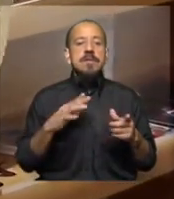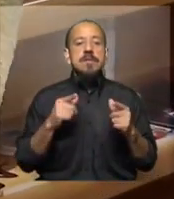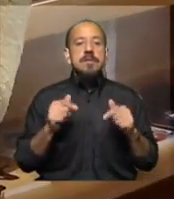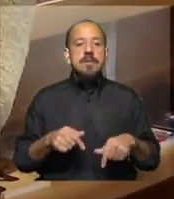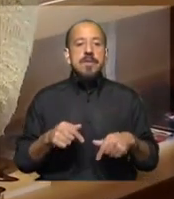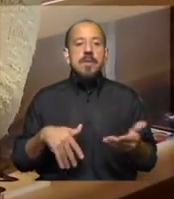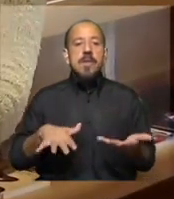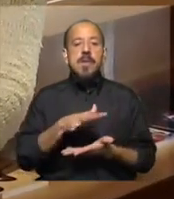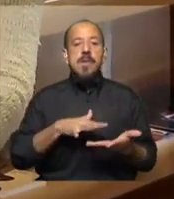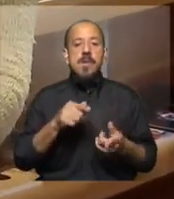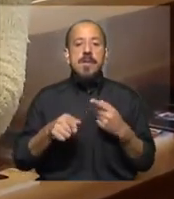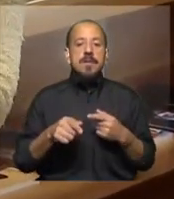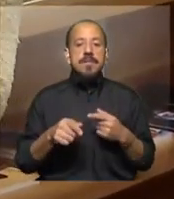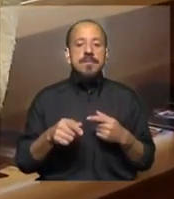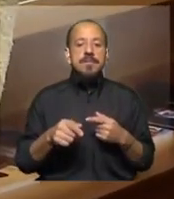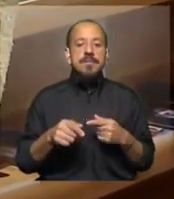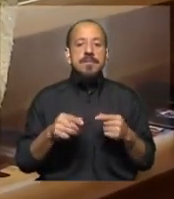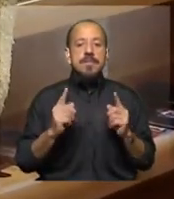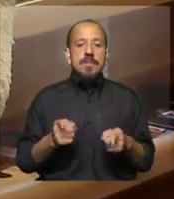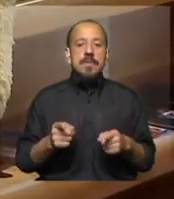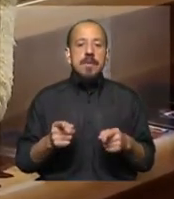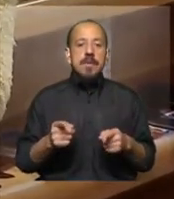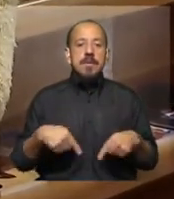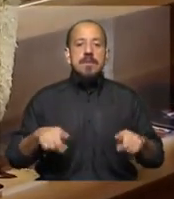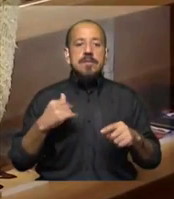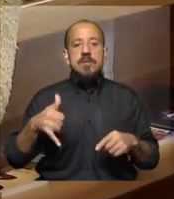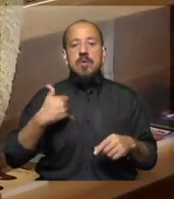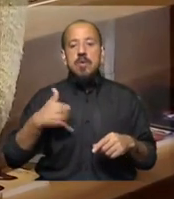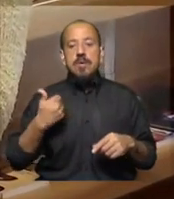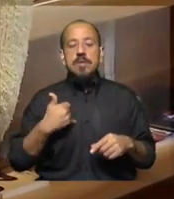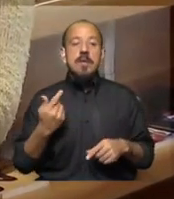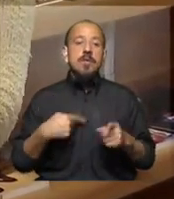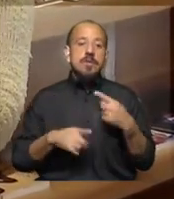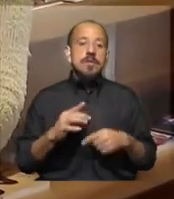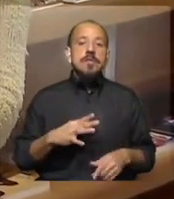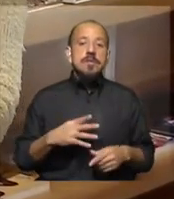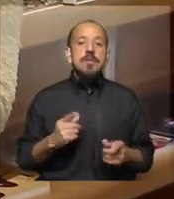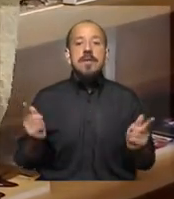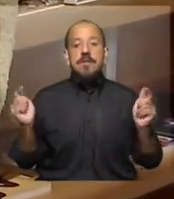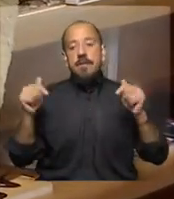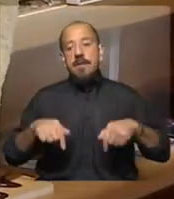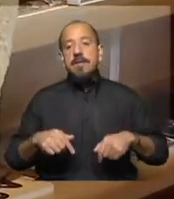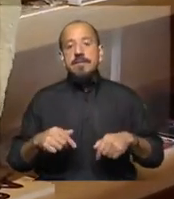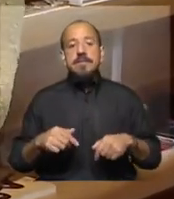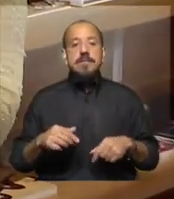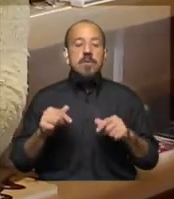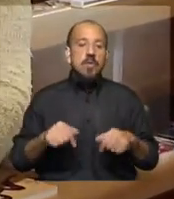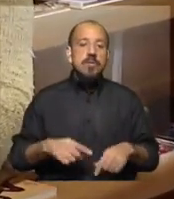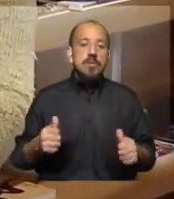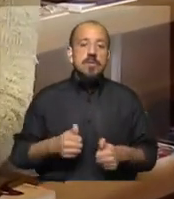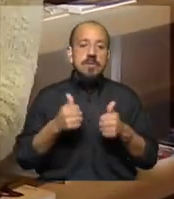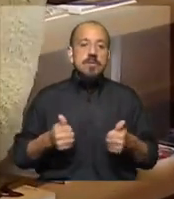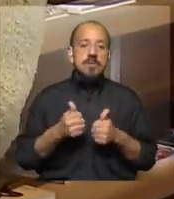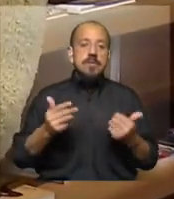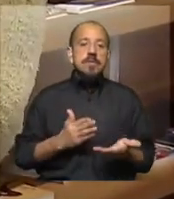esta Plaza hermosa También muy querida por por los jóvenes de la ciudad Así que acérquense a la biblioteca molosoli hoy con esta actividad